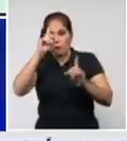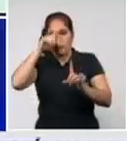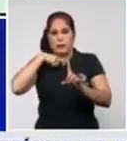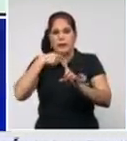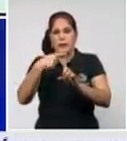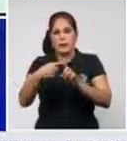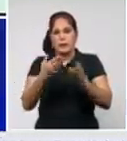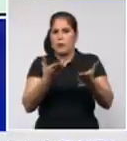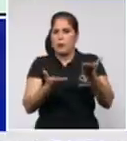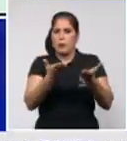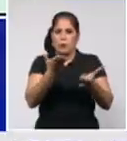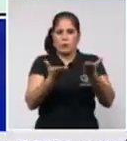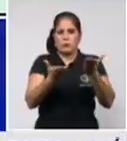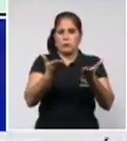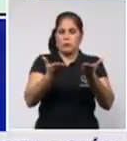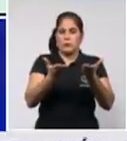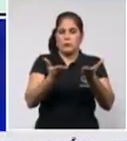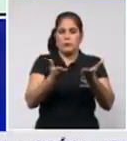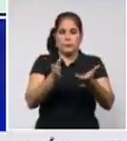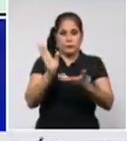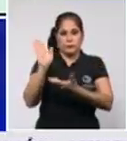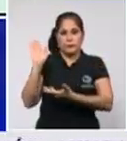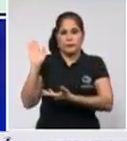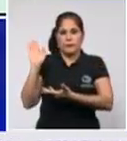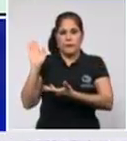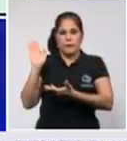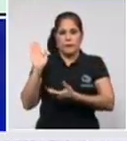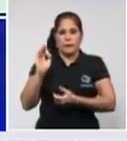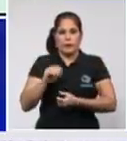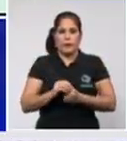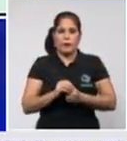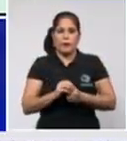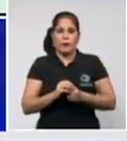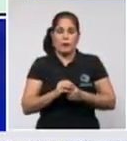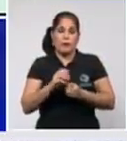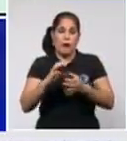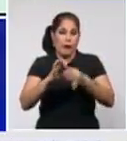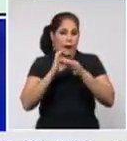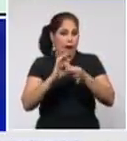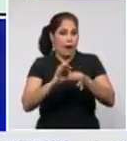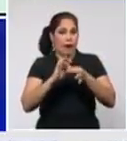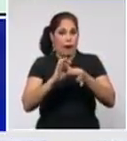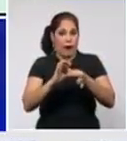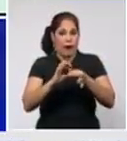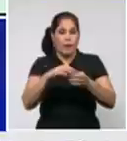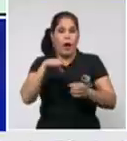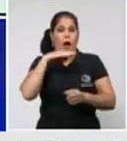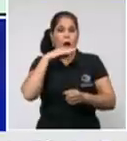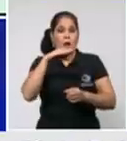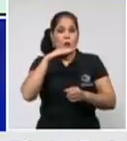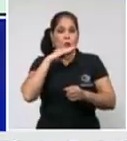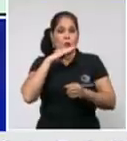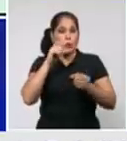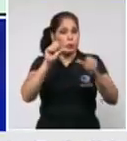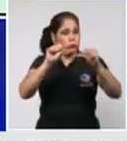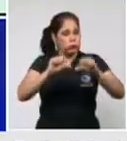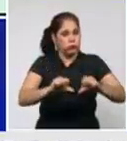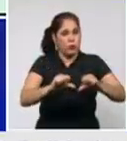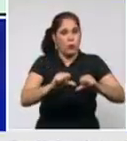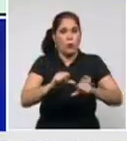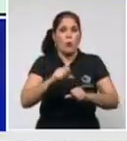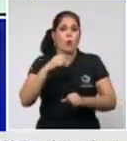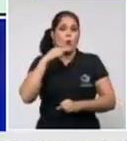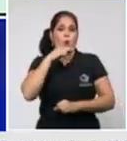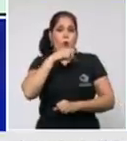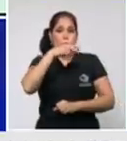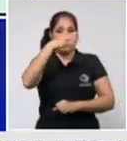es la evolución. Ahí tienen ustedes los graves en azul, los críticos en rojo. Como ustedes